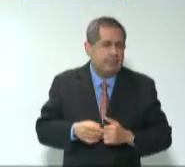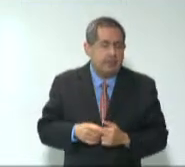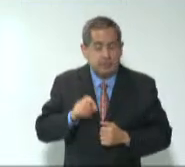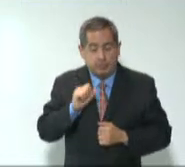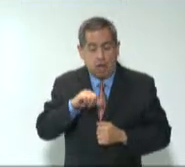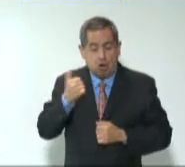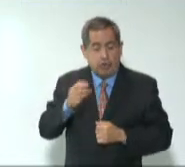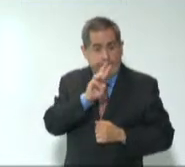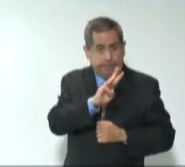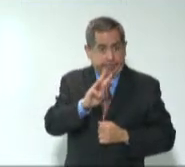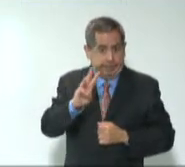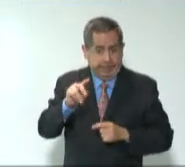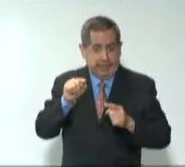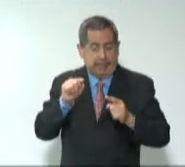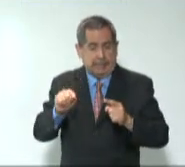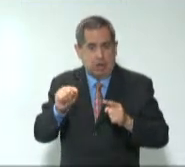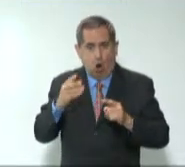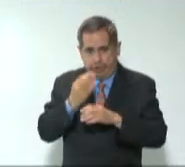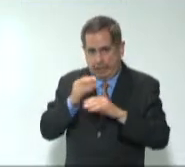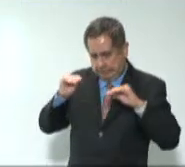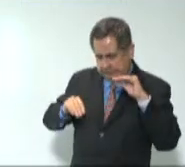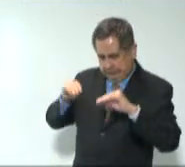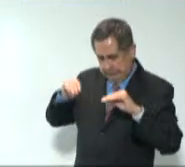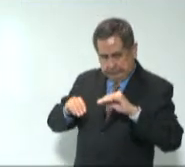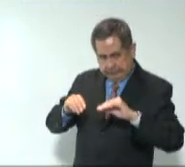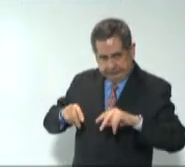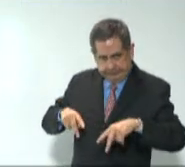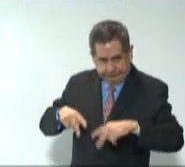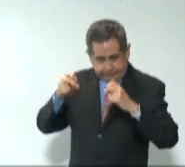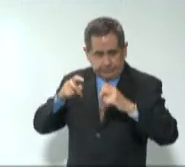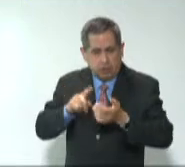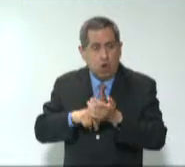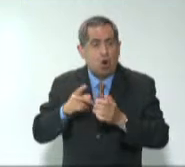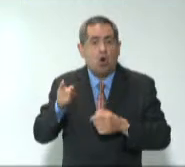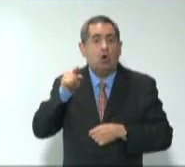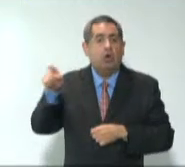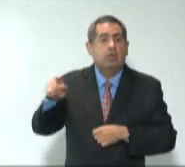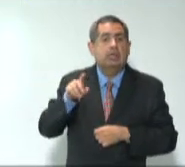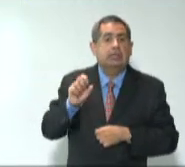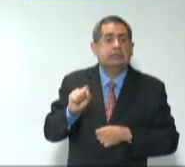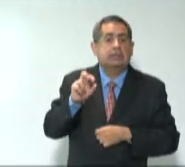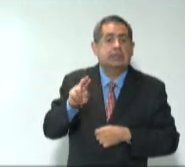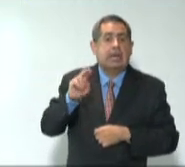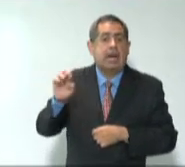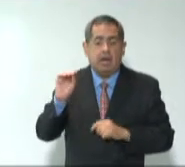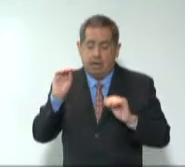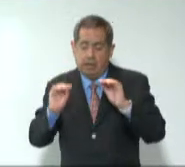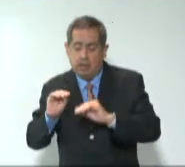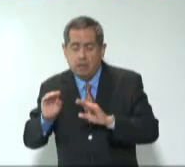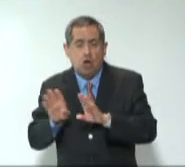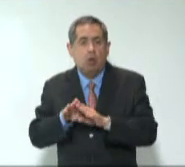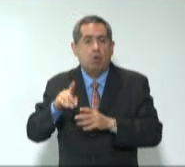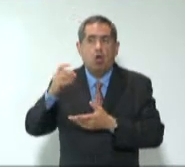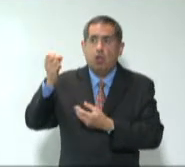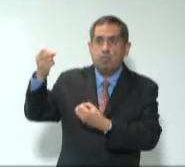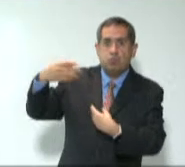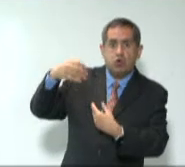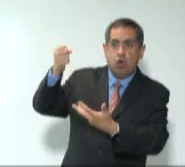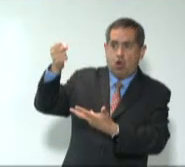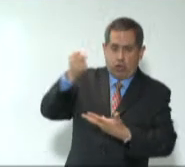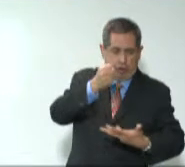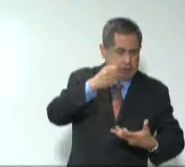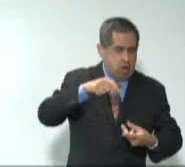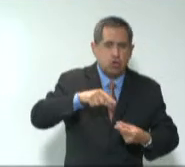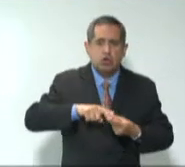hemos desarrollado conjuntamente que estamos trabajando que es con la secretaría de relaciones exteriores sobre el destino de las donaciones y